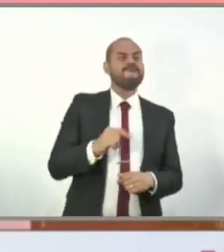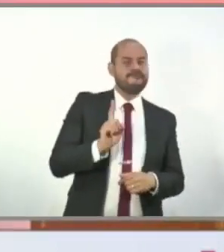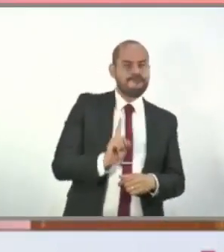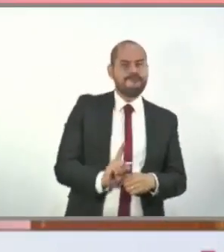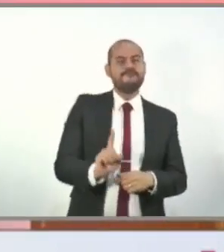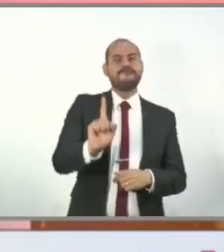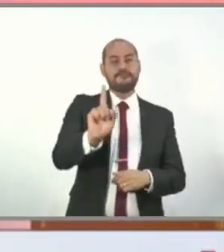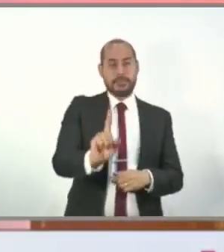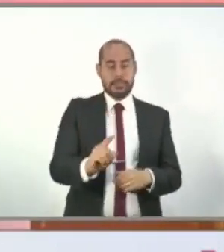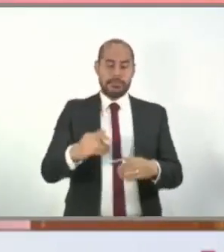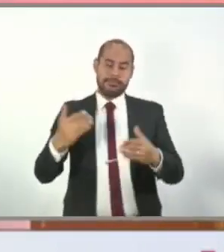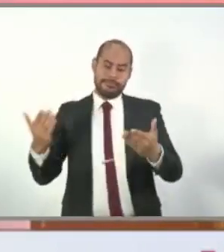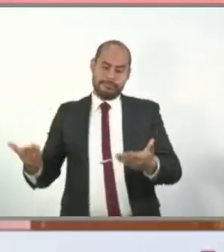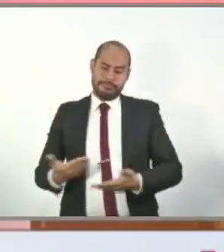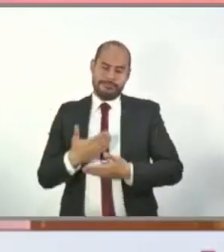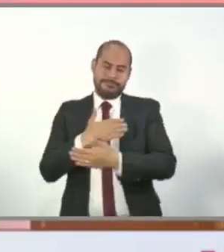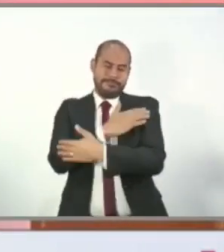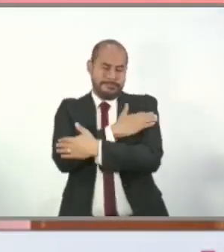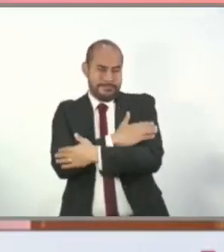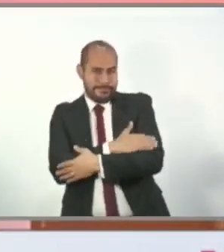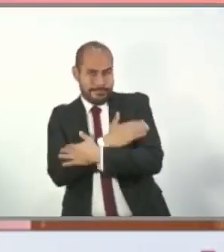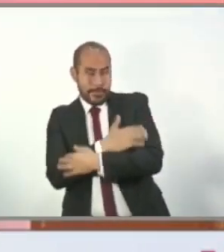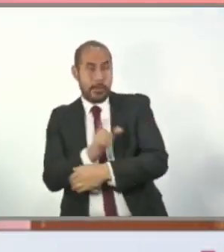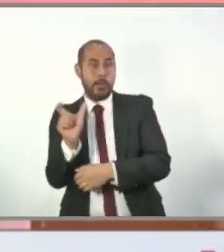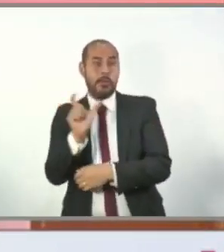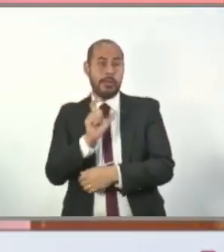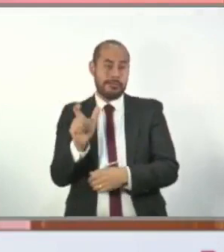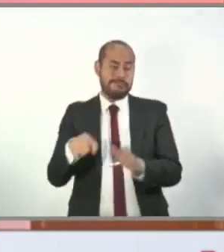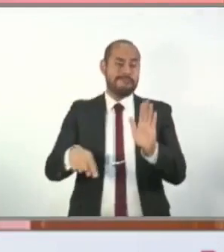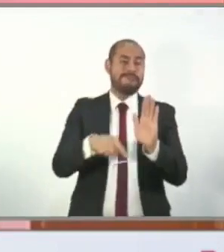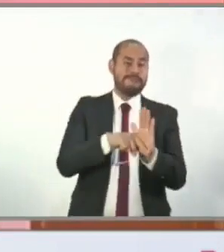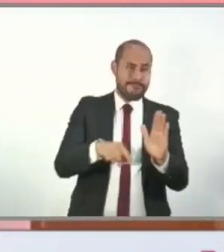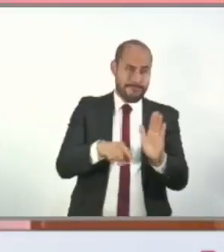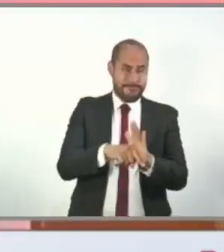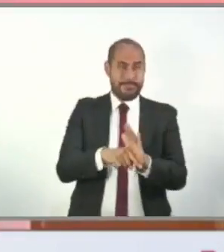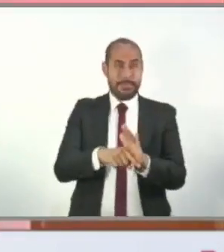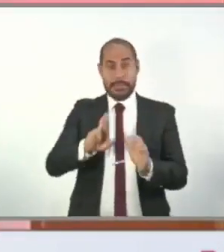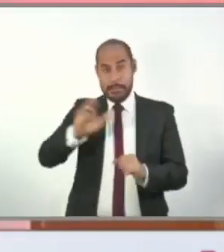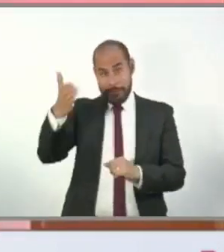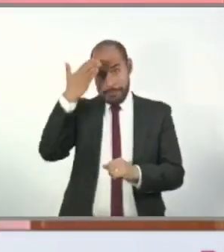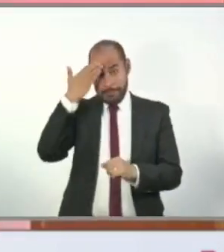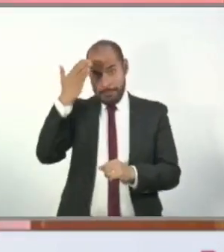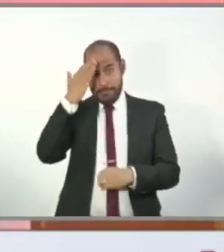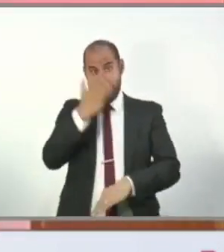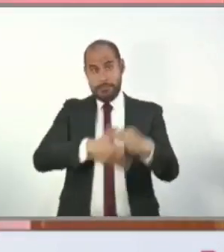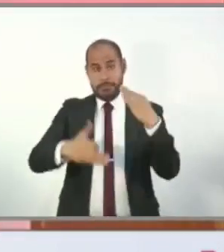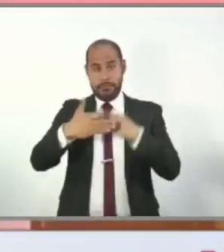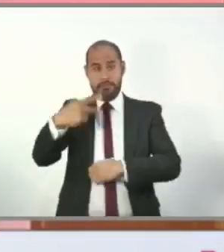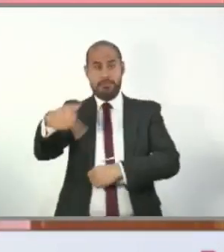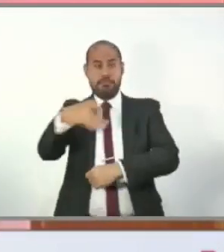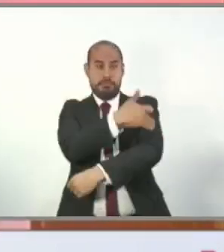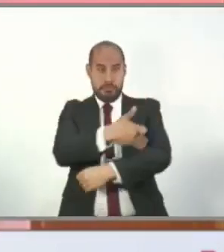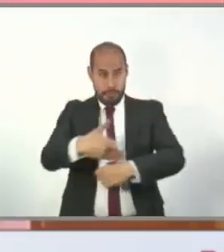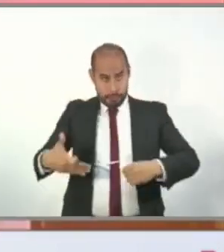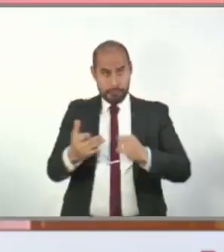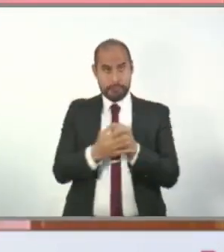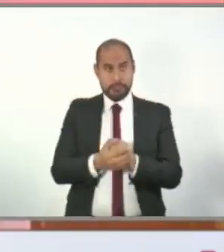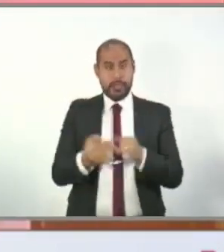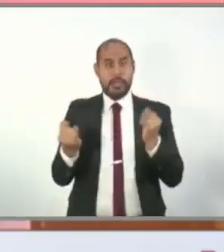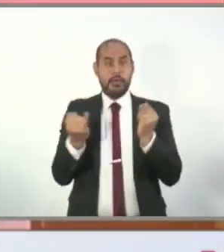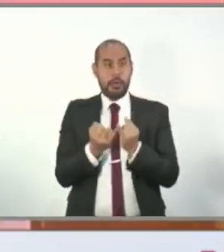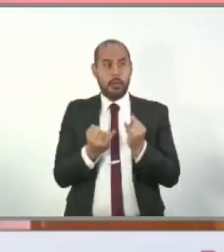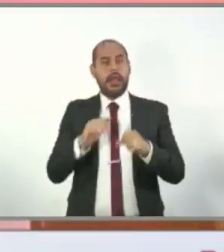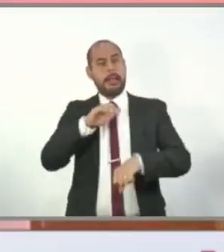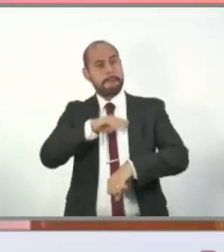en sus momentos de complejidad. Expreso mi reconocimiento más afectuoso a todas sus familias, a sus amigas